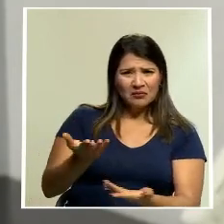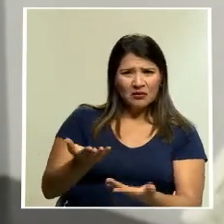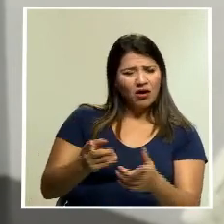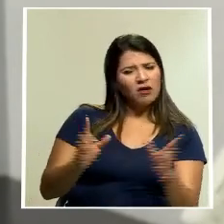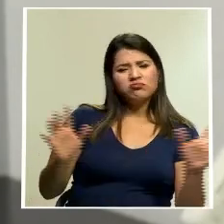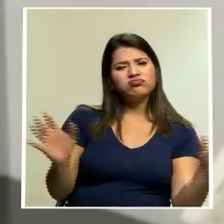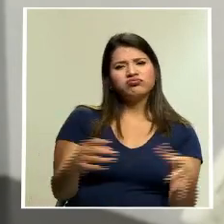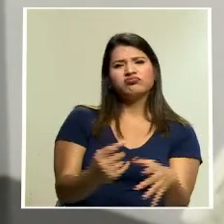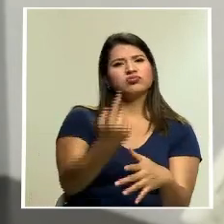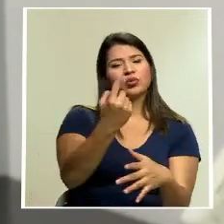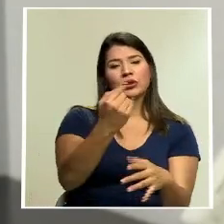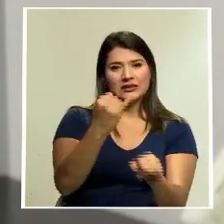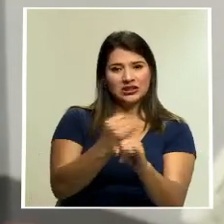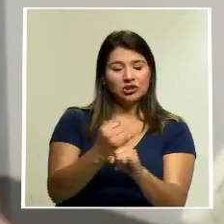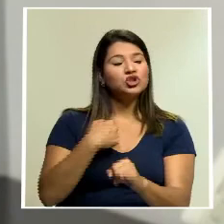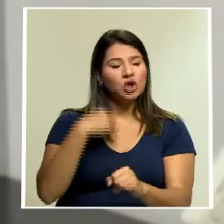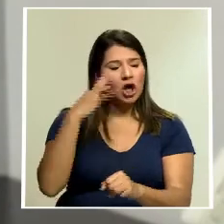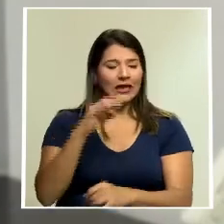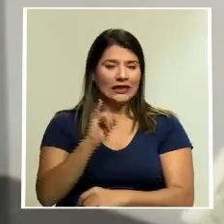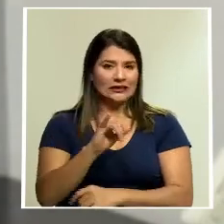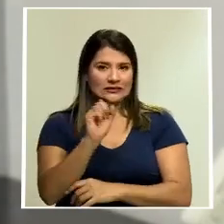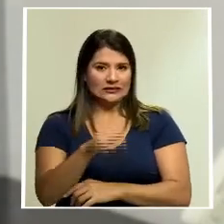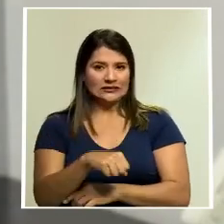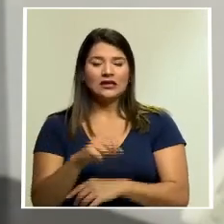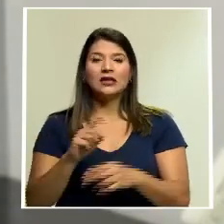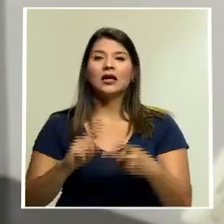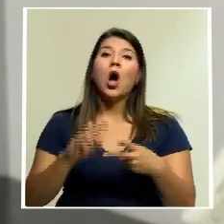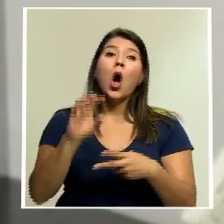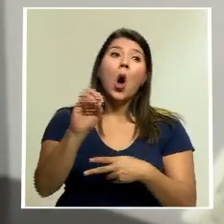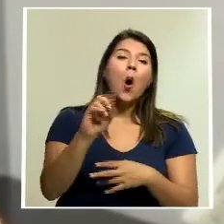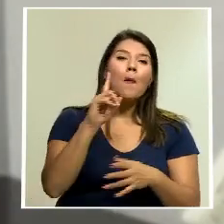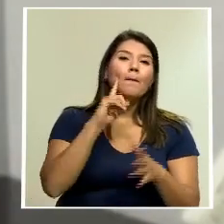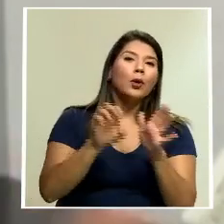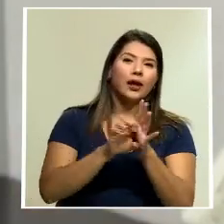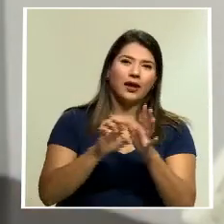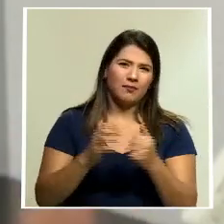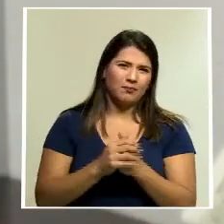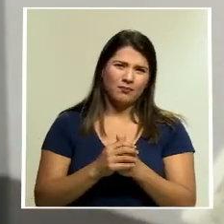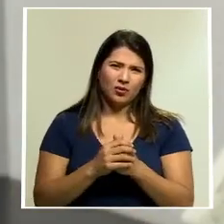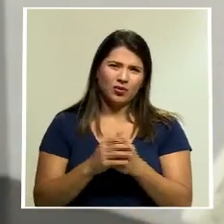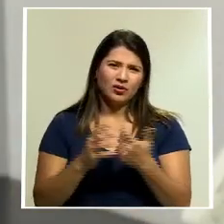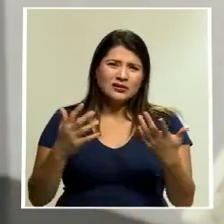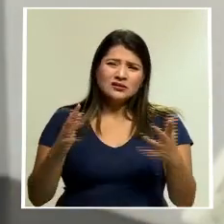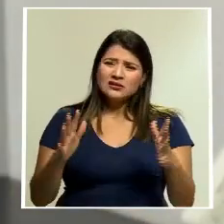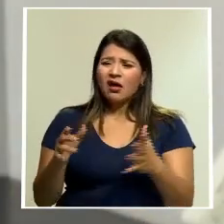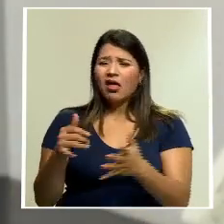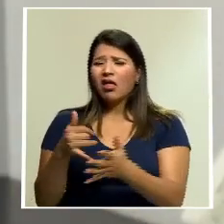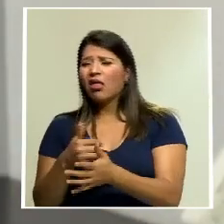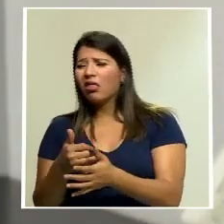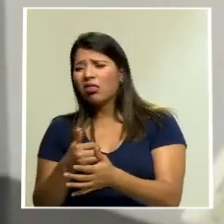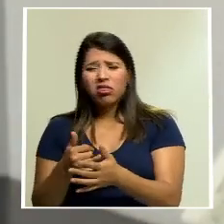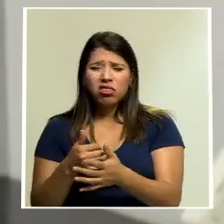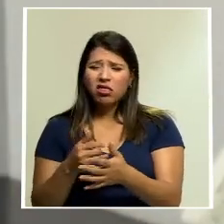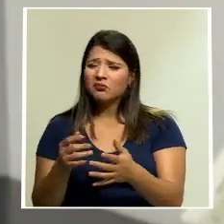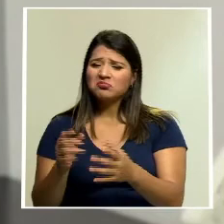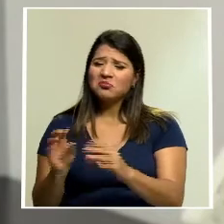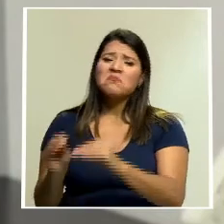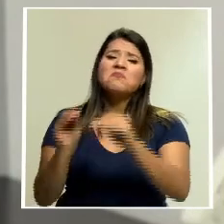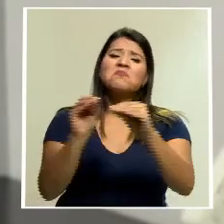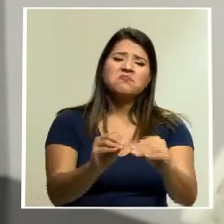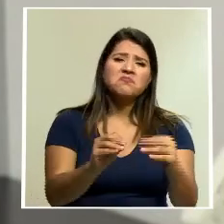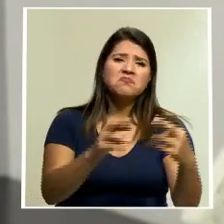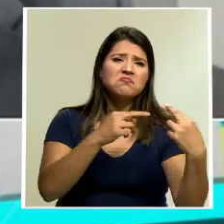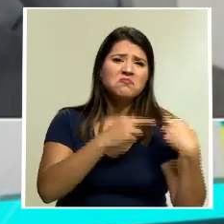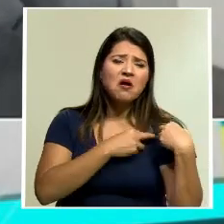funciones, o que pueden estar, digamos, o que ya han agotado su vida útil y requieren de